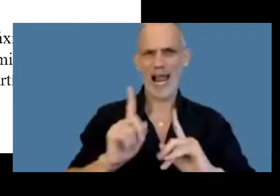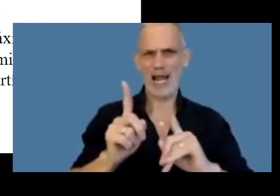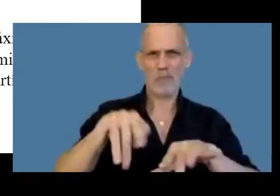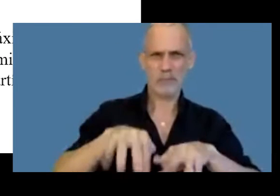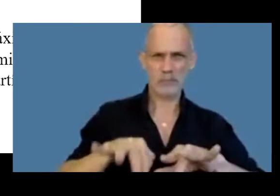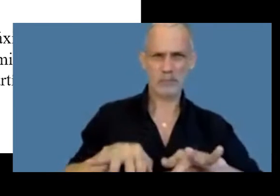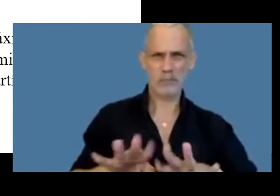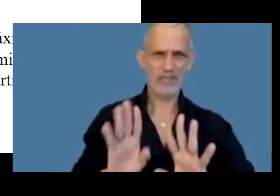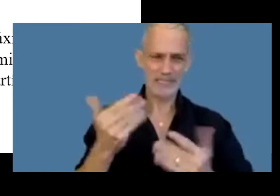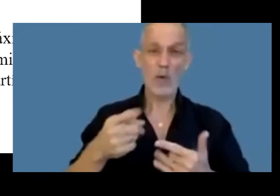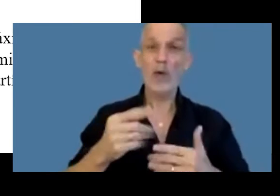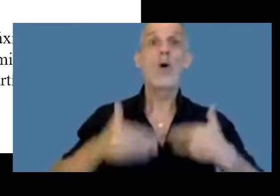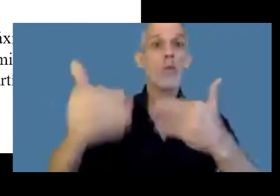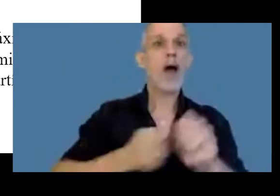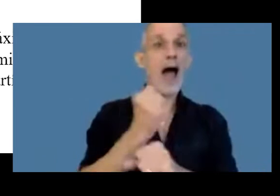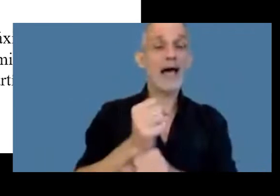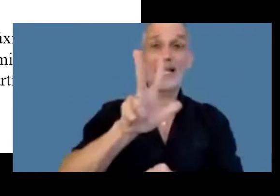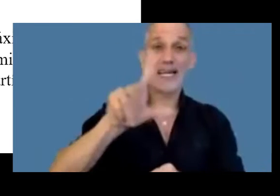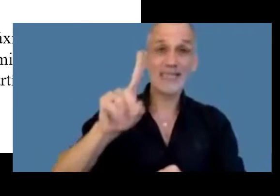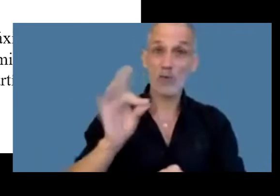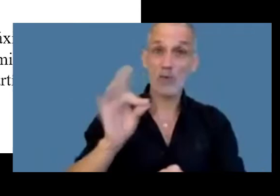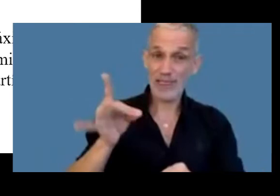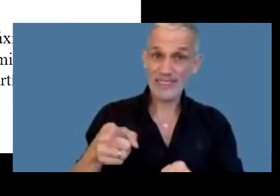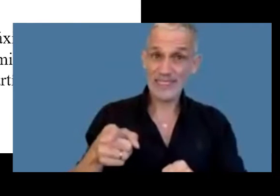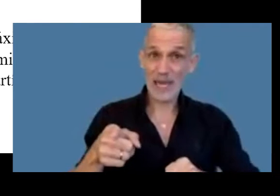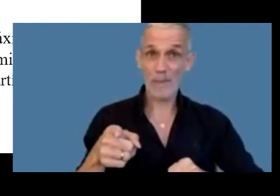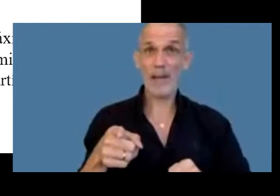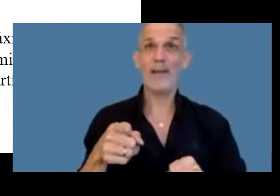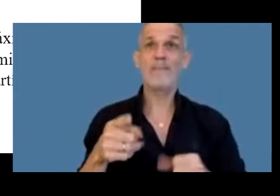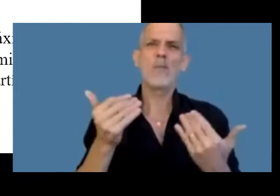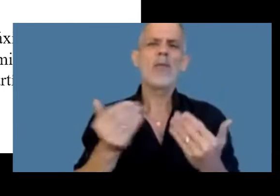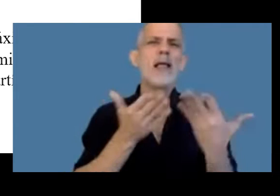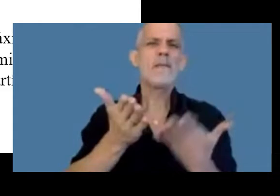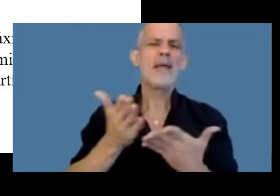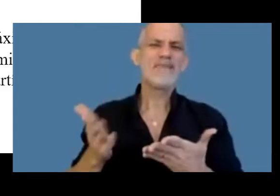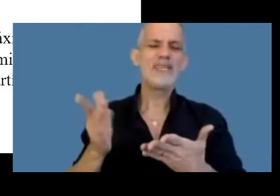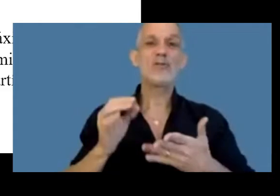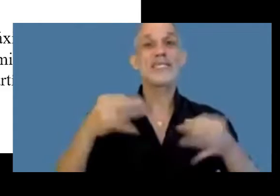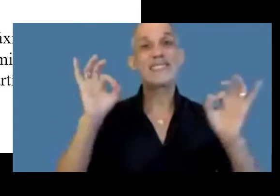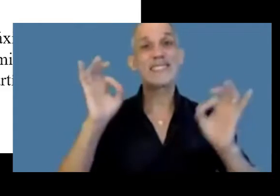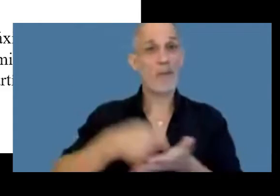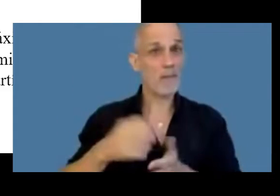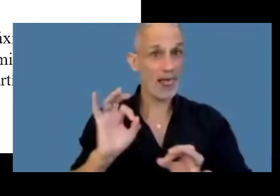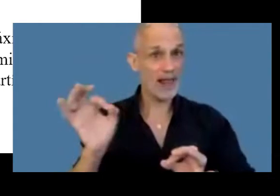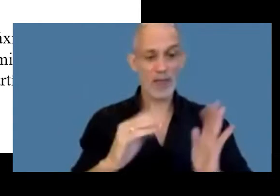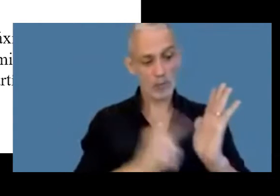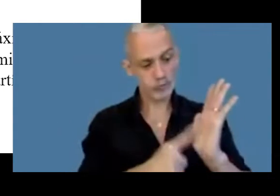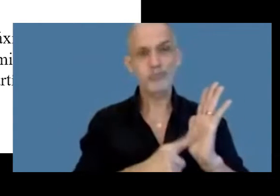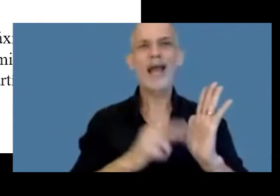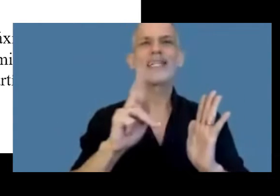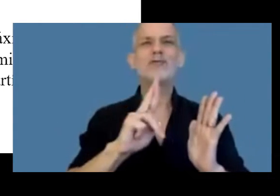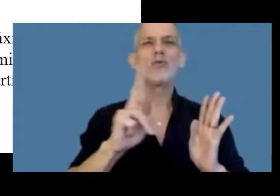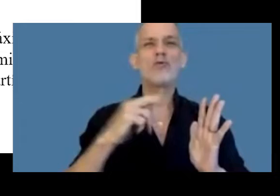También se extiende hasta el 31 de diciembre el beneficio de exención previsto en la Resolución